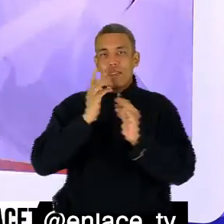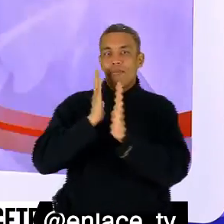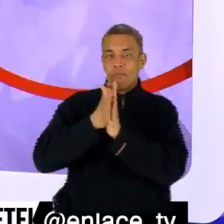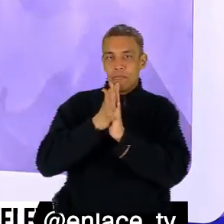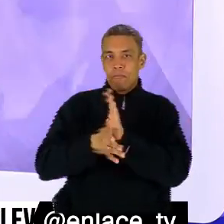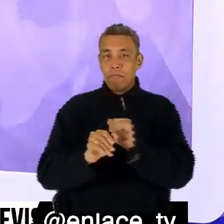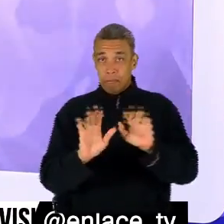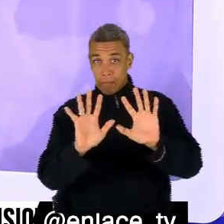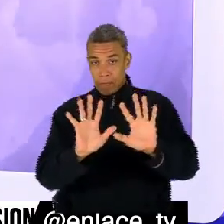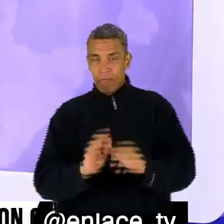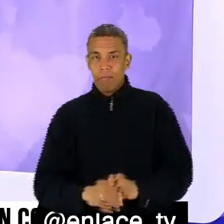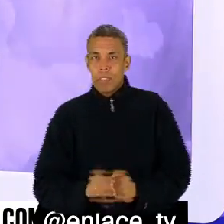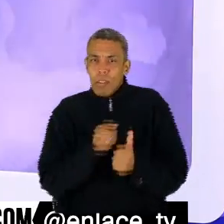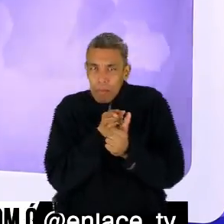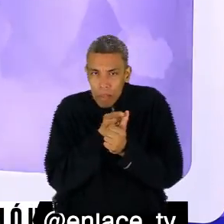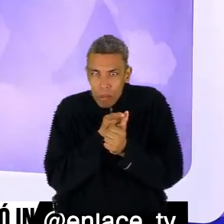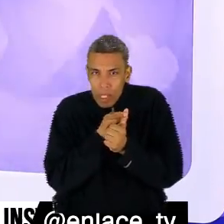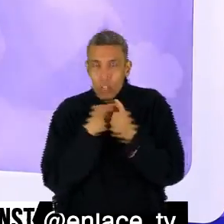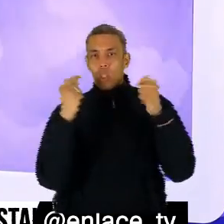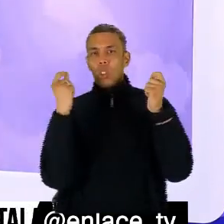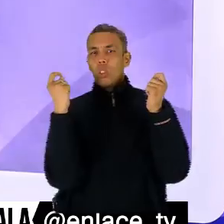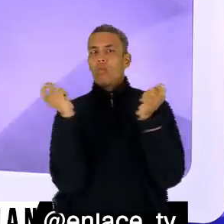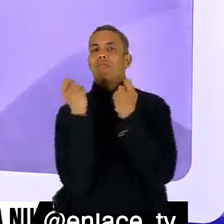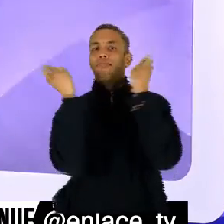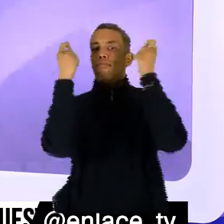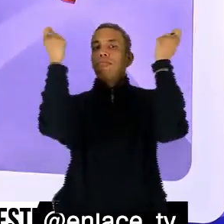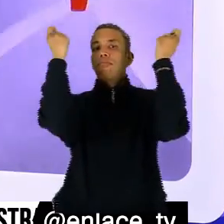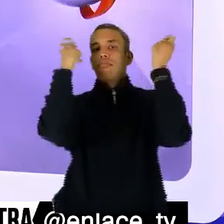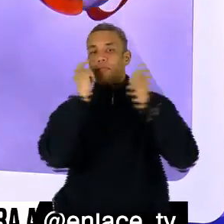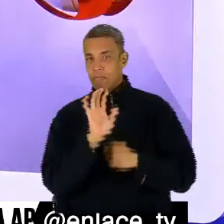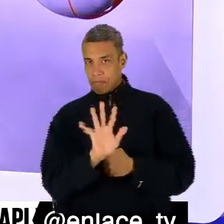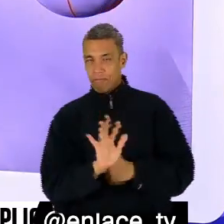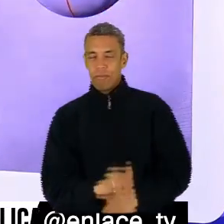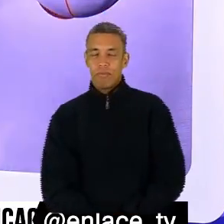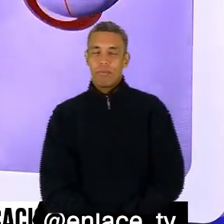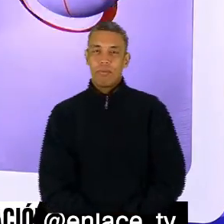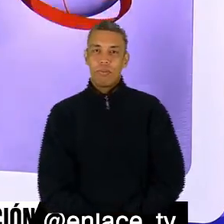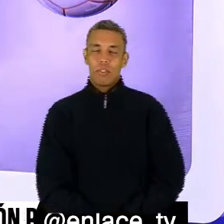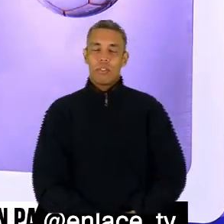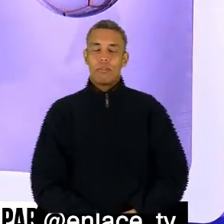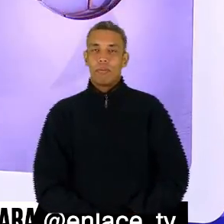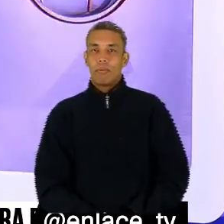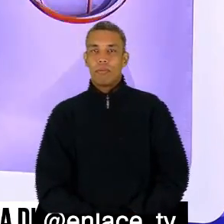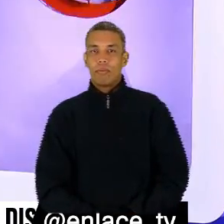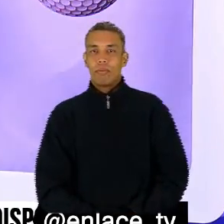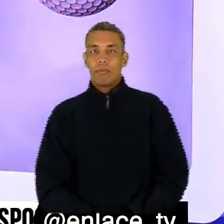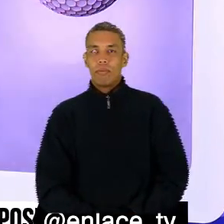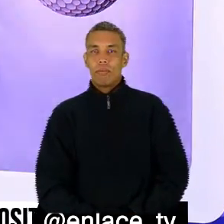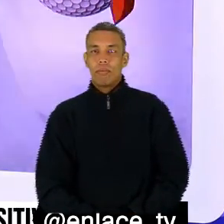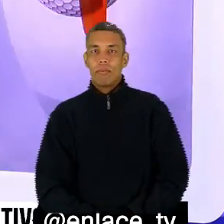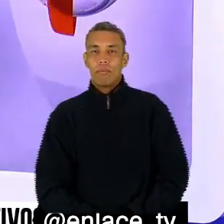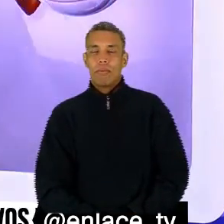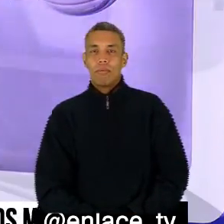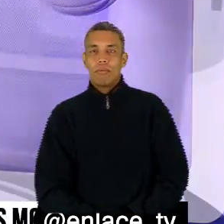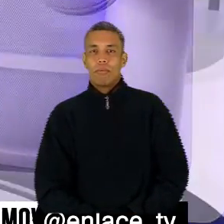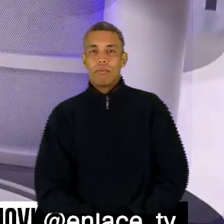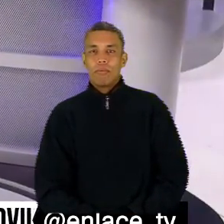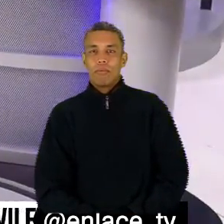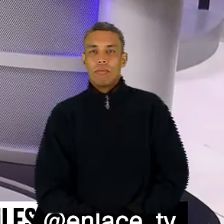fútbol colombiano. Le vamos a decir cómo se juega. Eso será en minutos, porque llega el momento para nuestros patrocinadores. Ya regresamos.